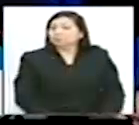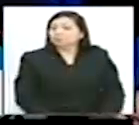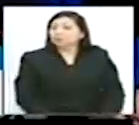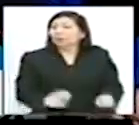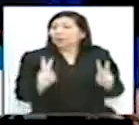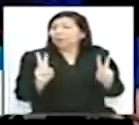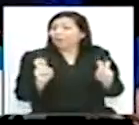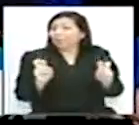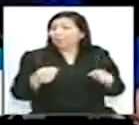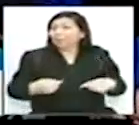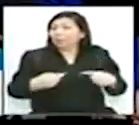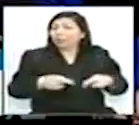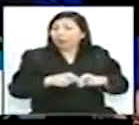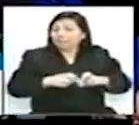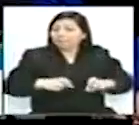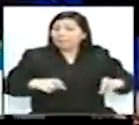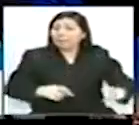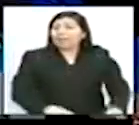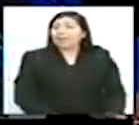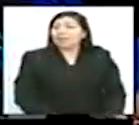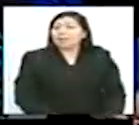Son temas que se van a discutir en la plenaria.